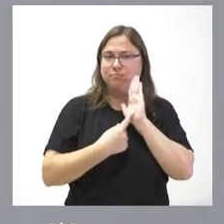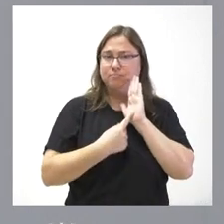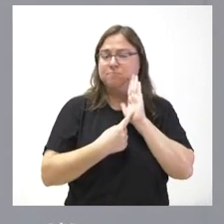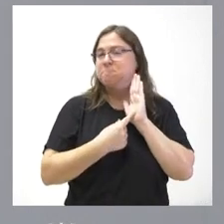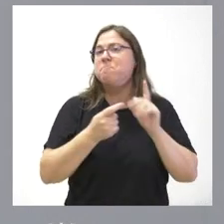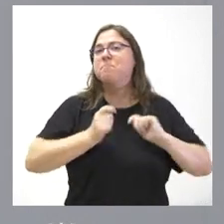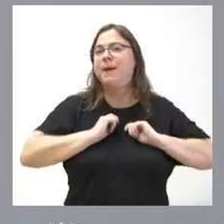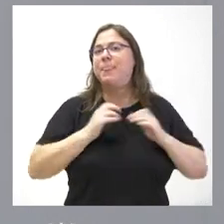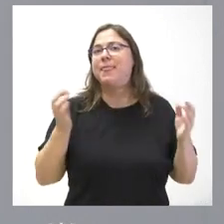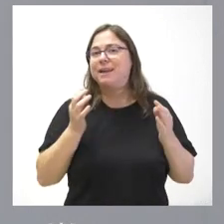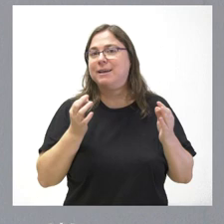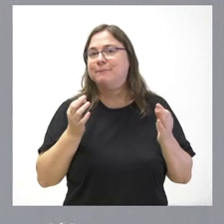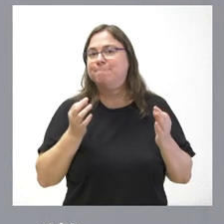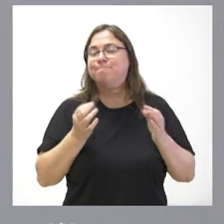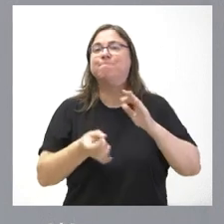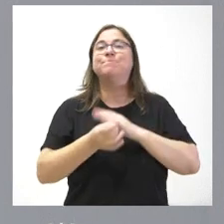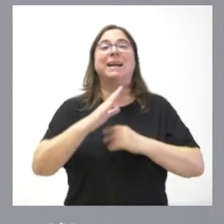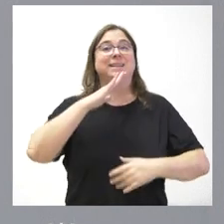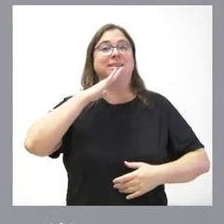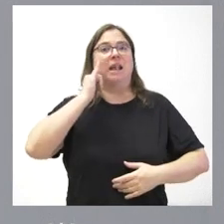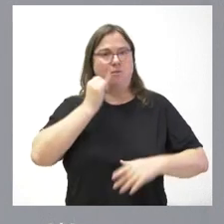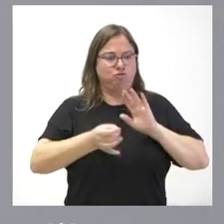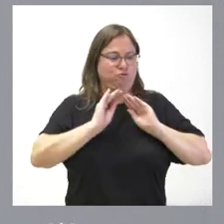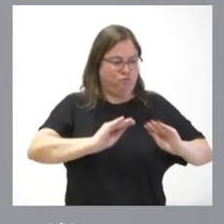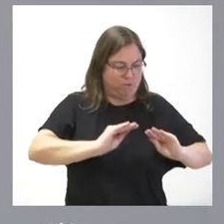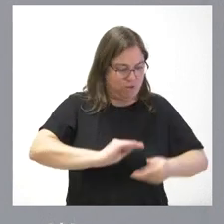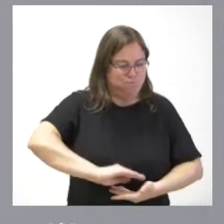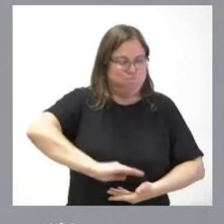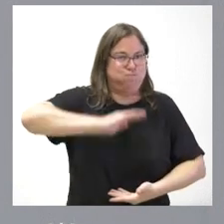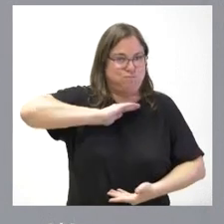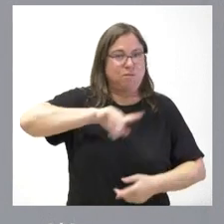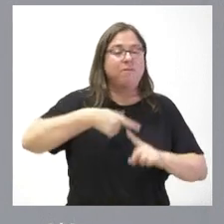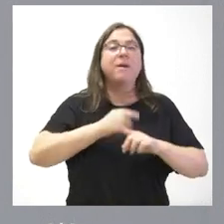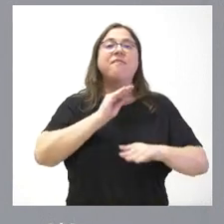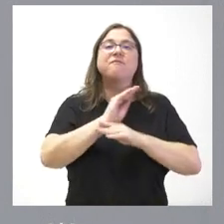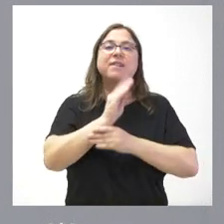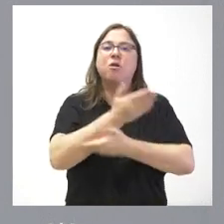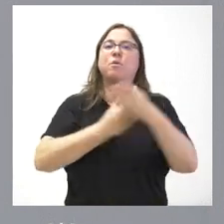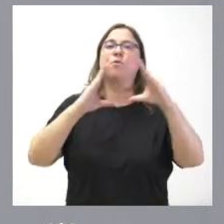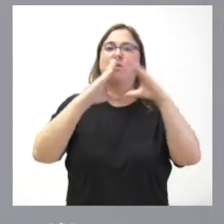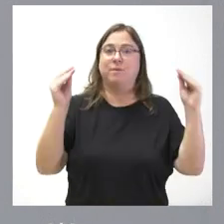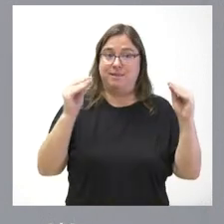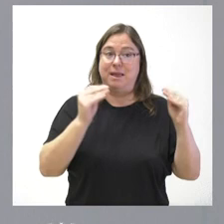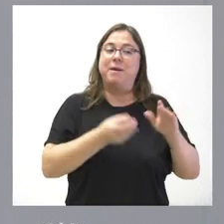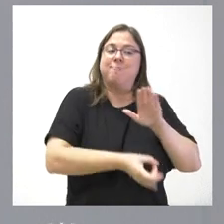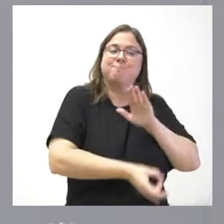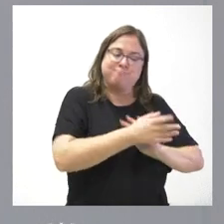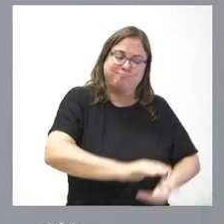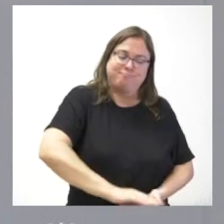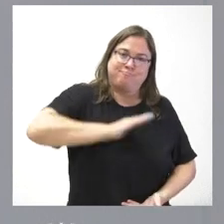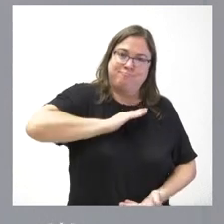permite generar el talento y estas becas con las universidades la que nos